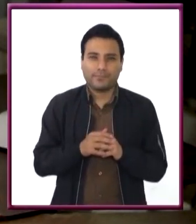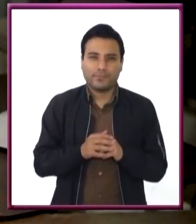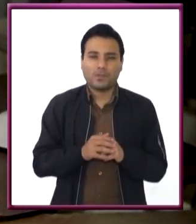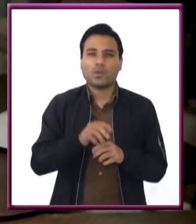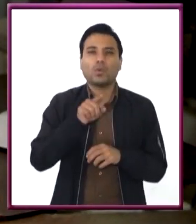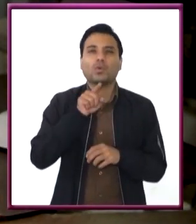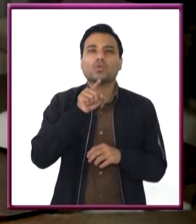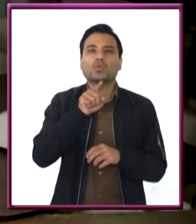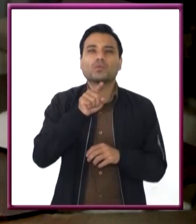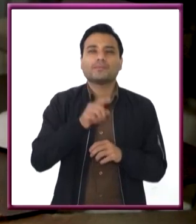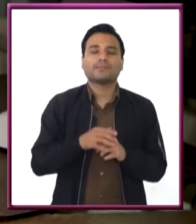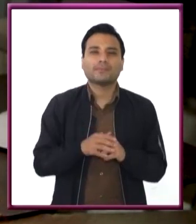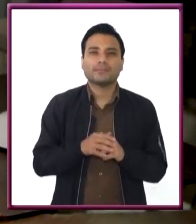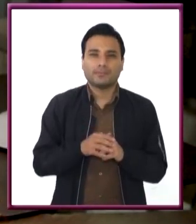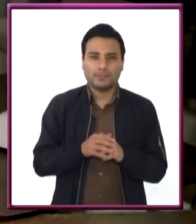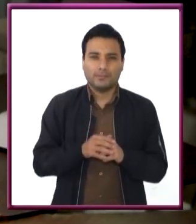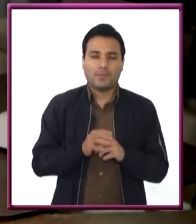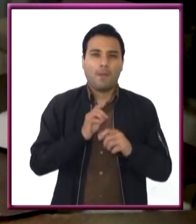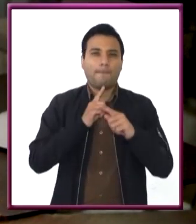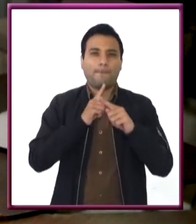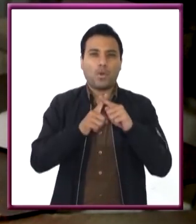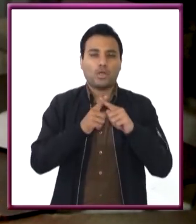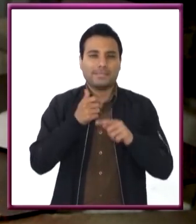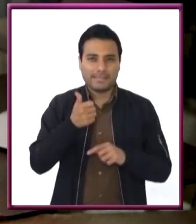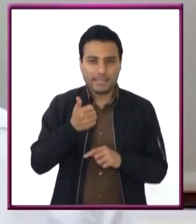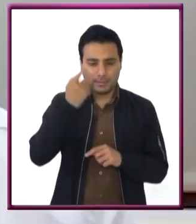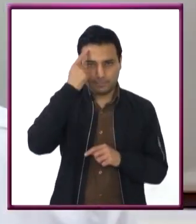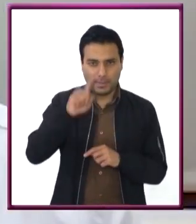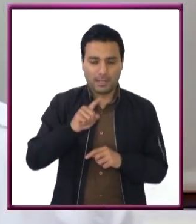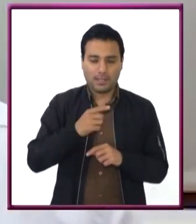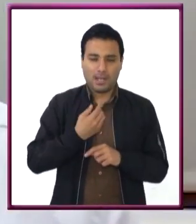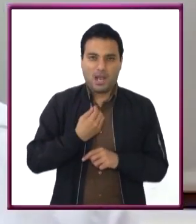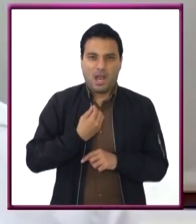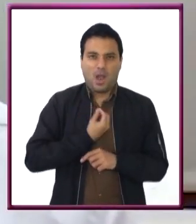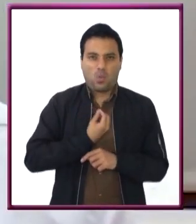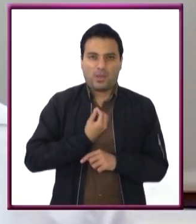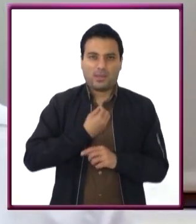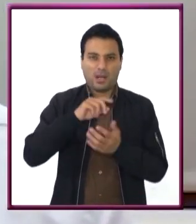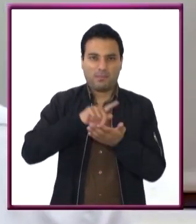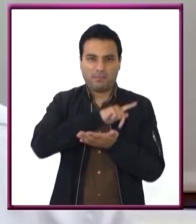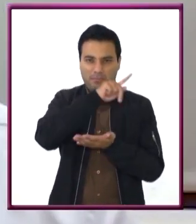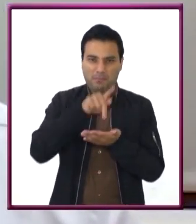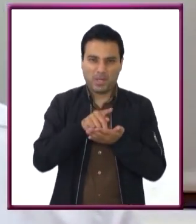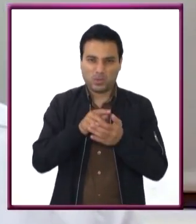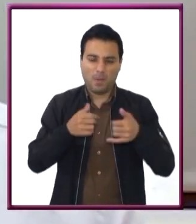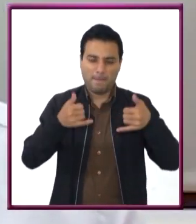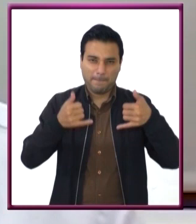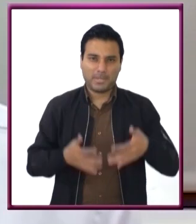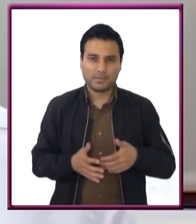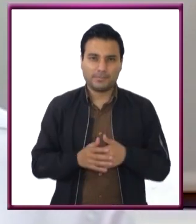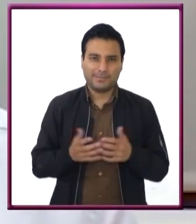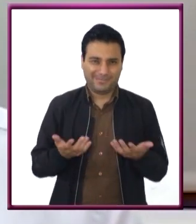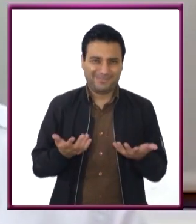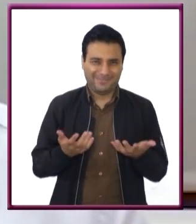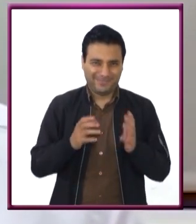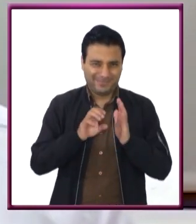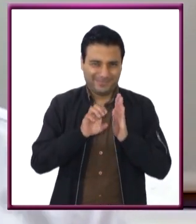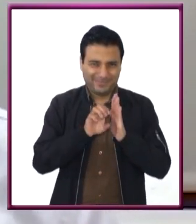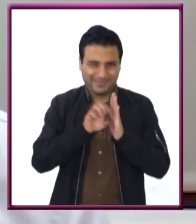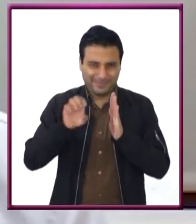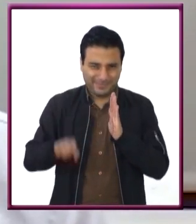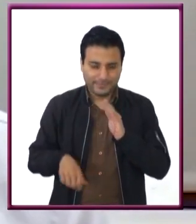aguante un peso, lo tienes que multiplicar por 6. De ahí se derivaba que en vez de una orejita de